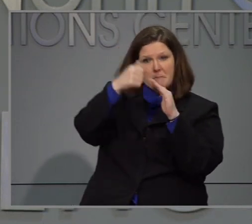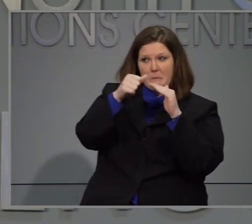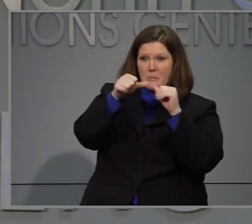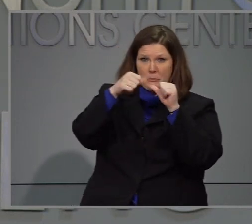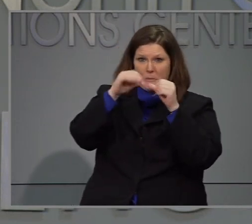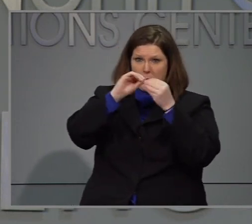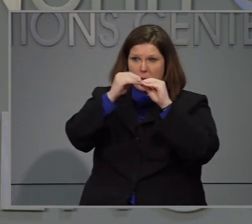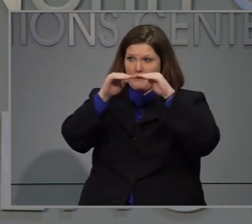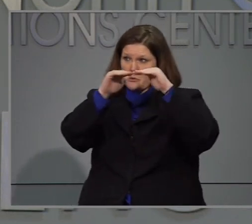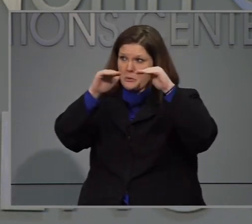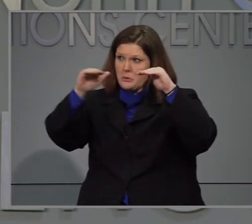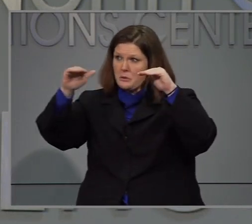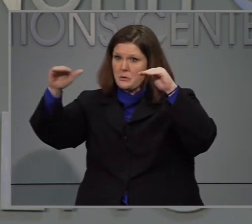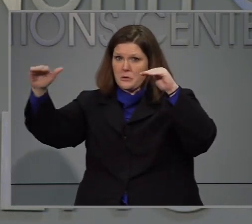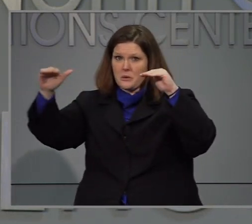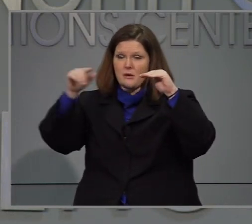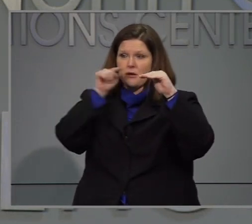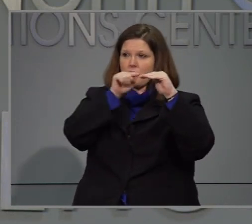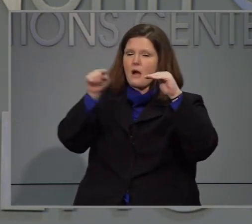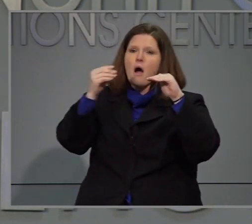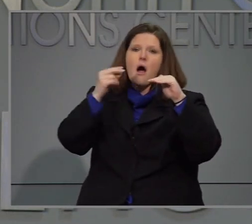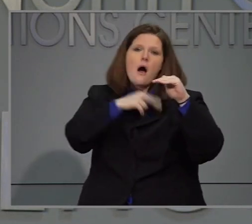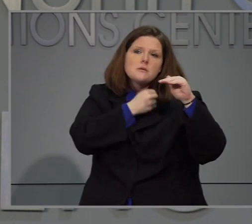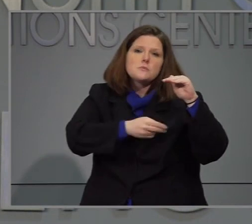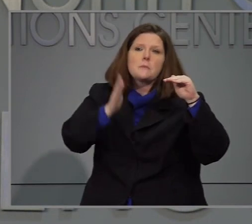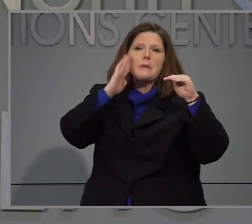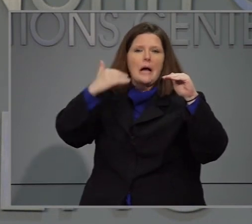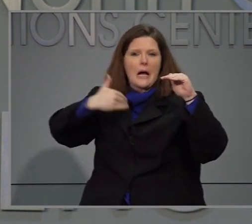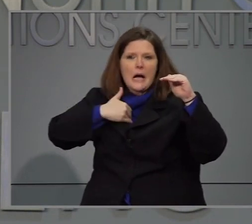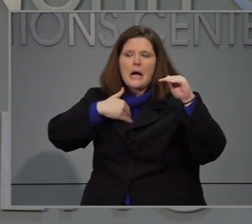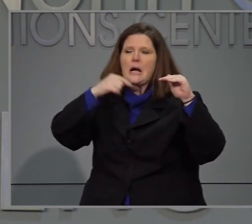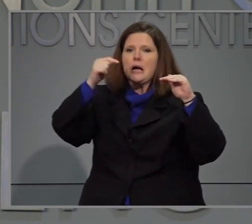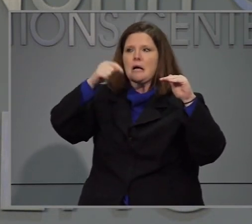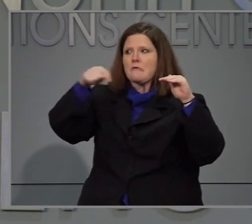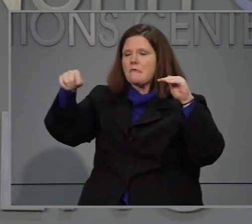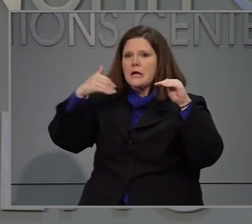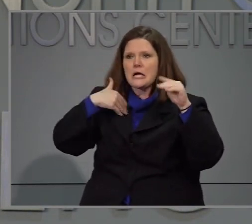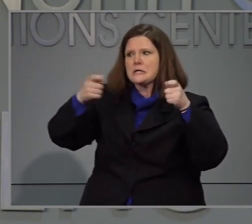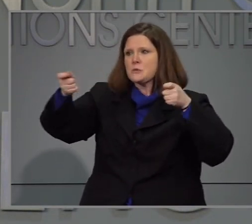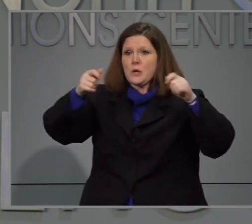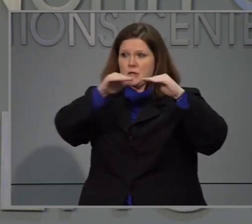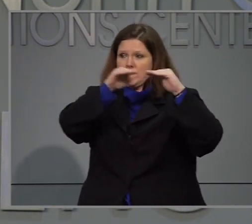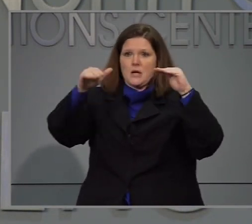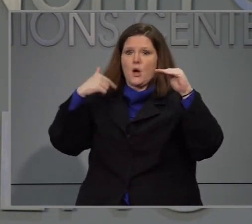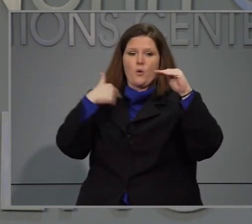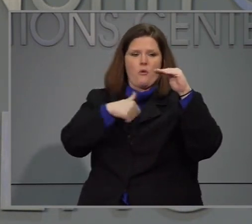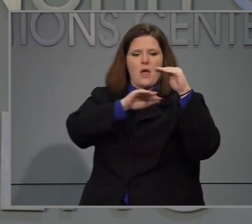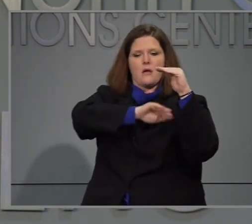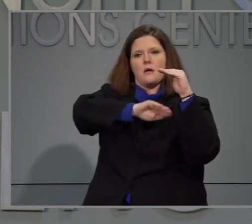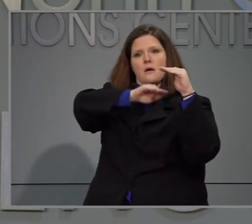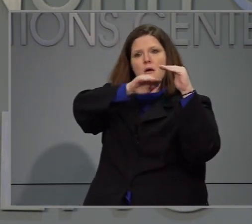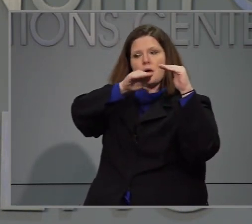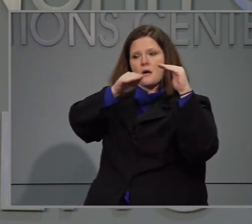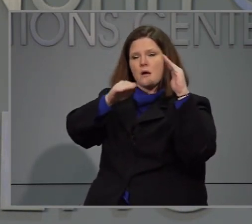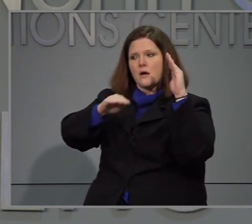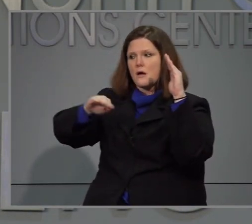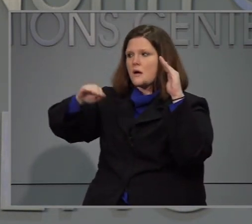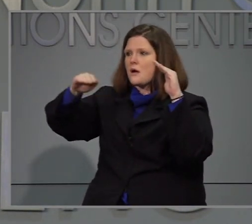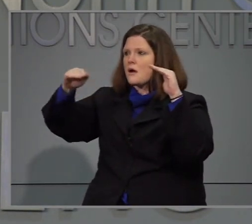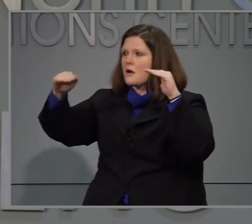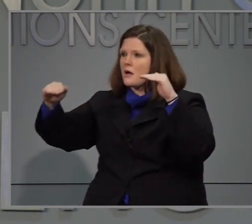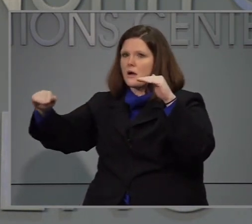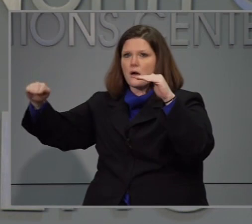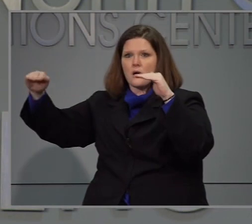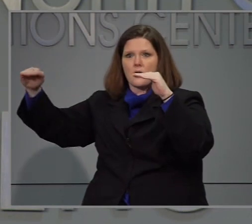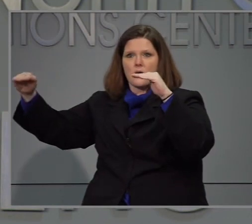y seguir con las tendencias que deseamos, podemos llegar a la primera fase la siguiente semana y de una